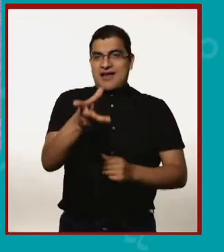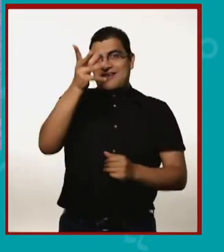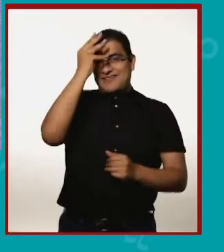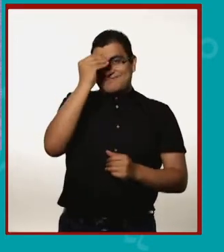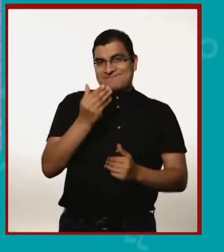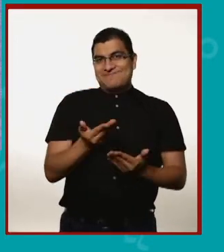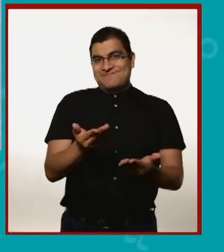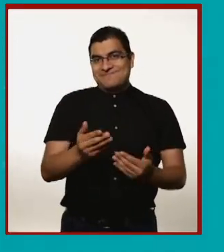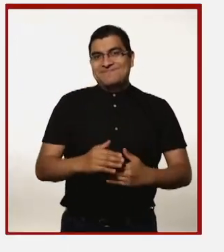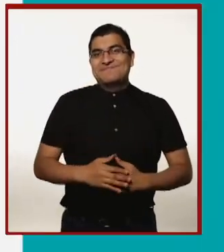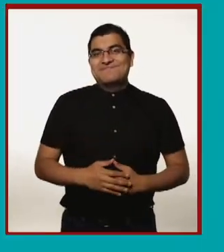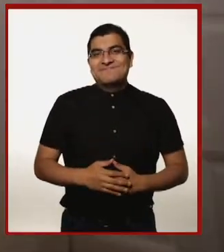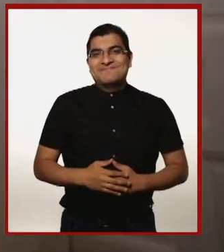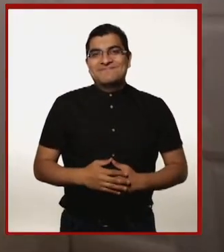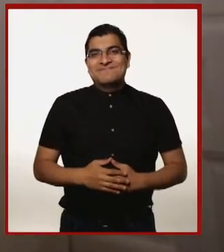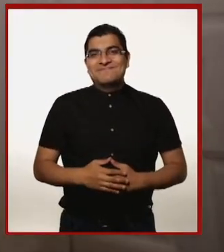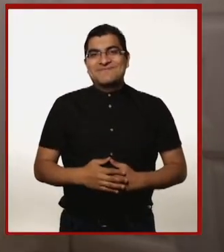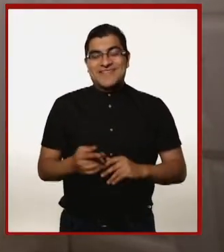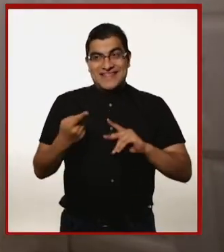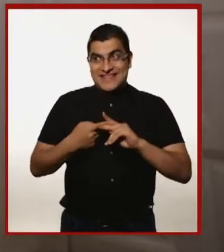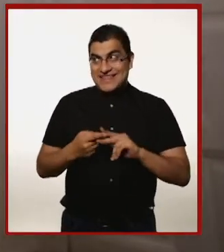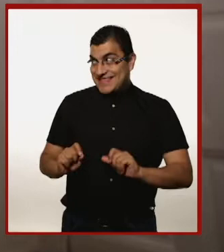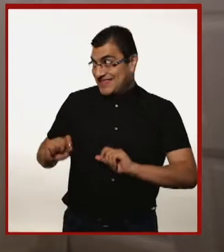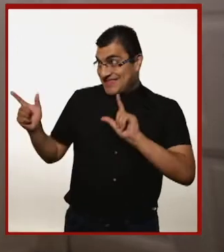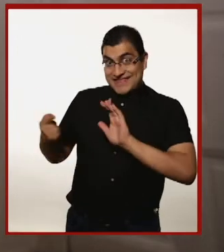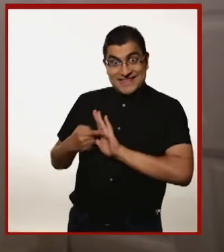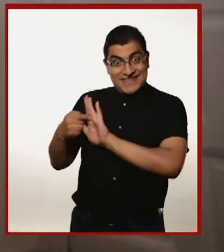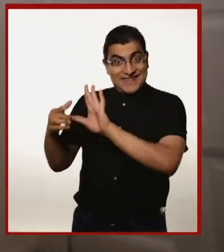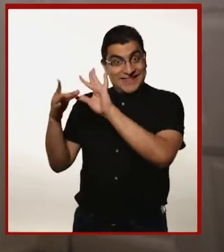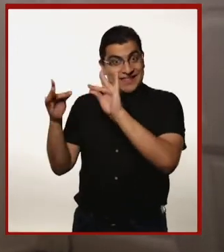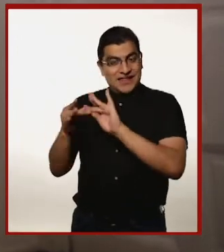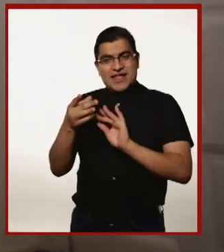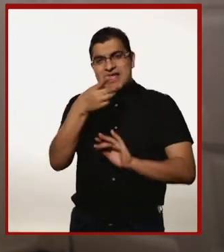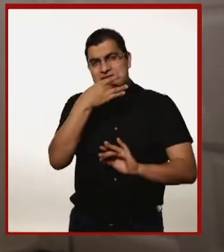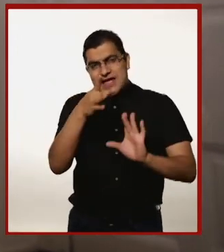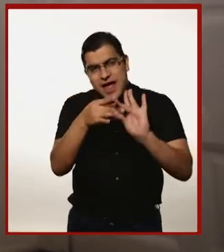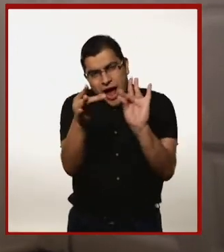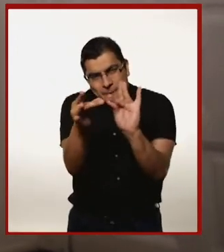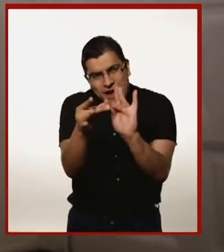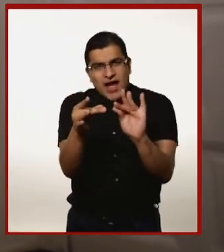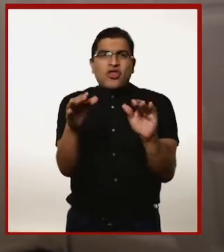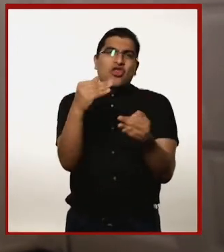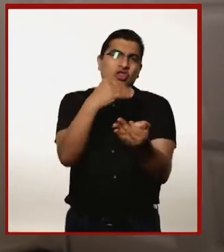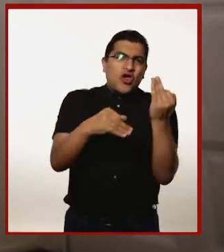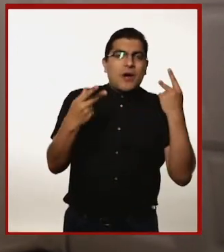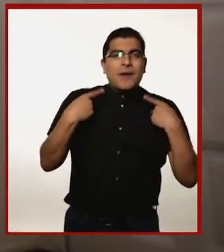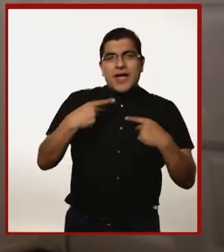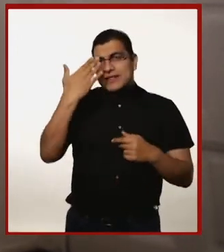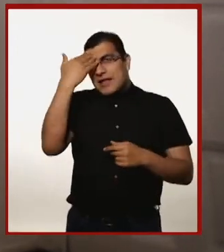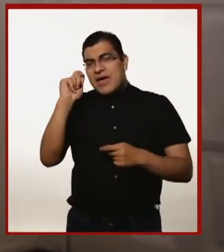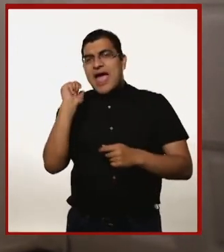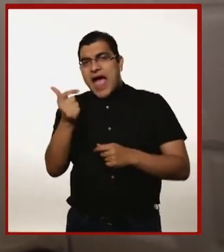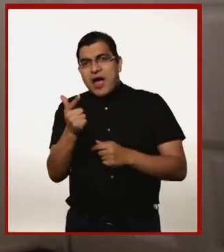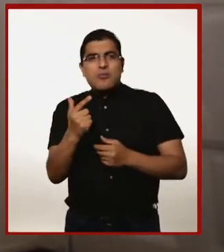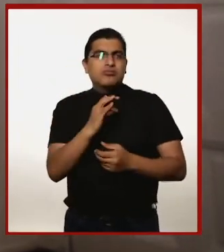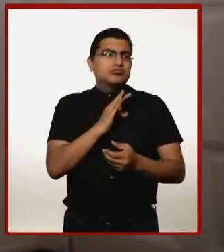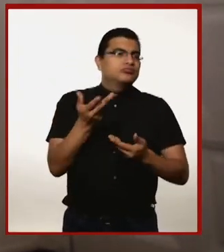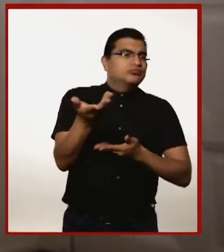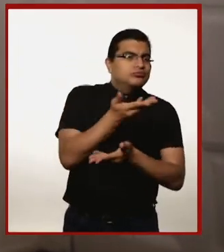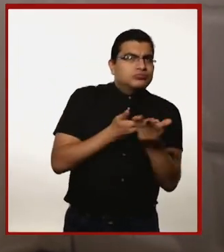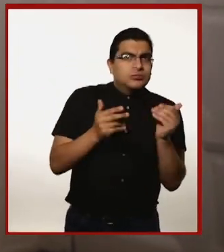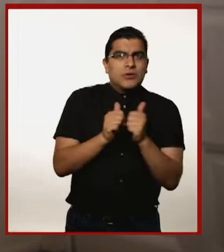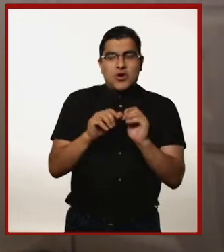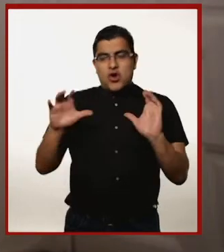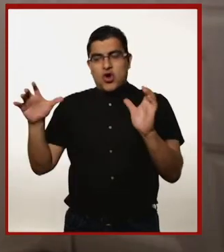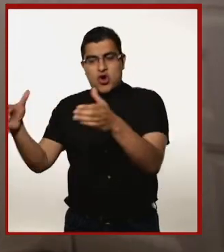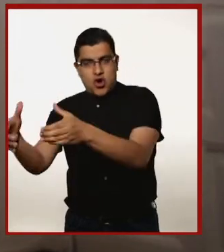que aprender. A partir del video que acabamos de ver, que resalta que todas las personas sabemos algo y lo podemos